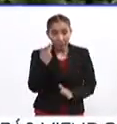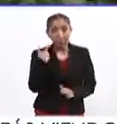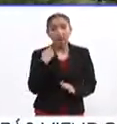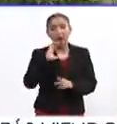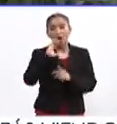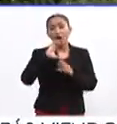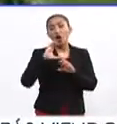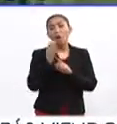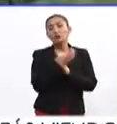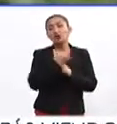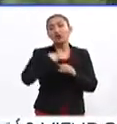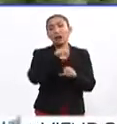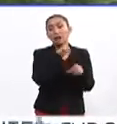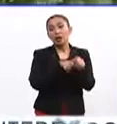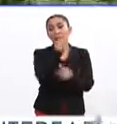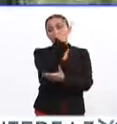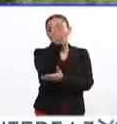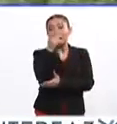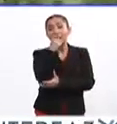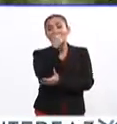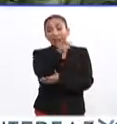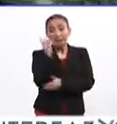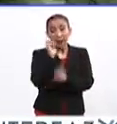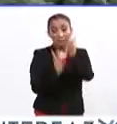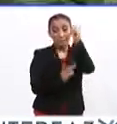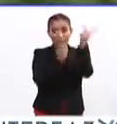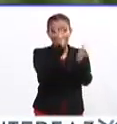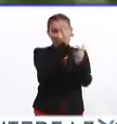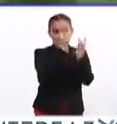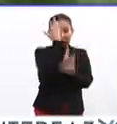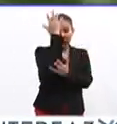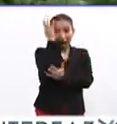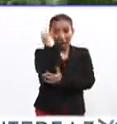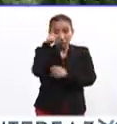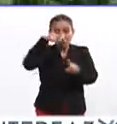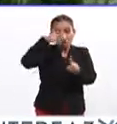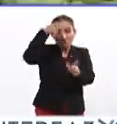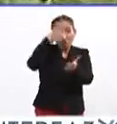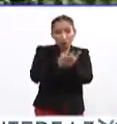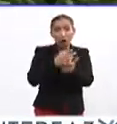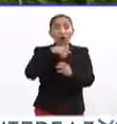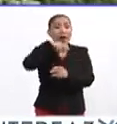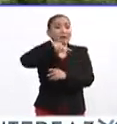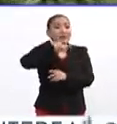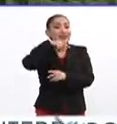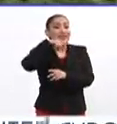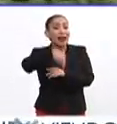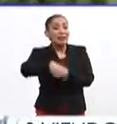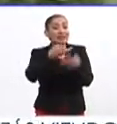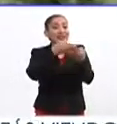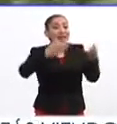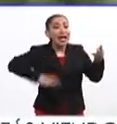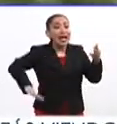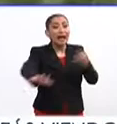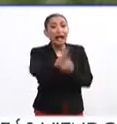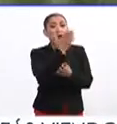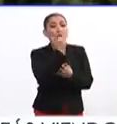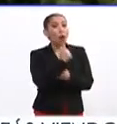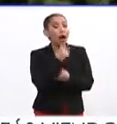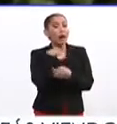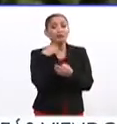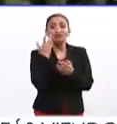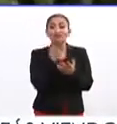La Comisión Nacional Forestal señala que las plantaciones dedicadas a árboles de Navidad se establecen en terrenos sin cobertura